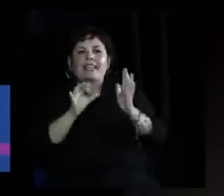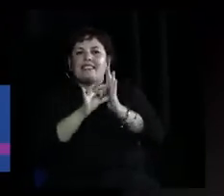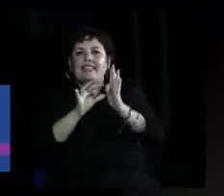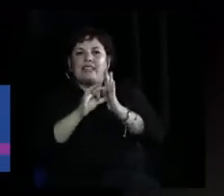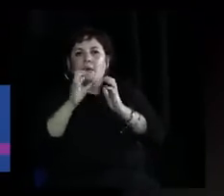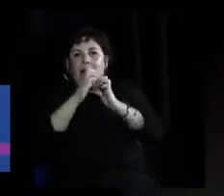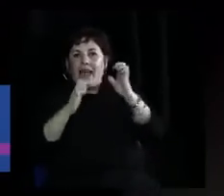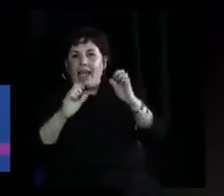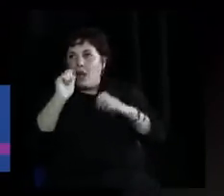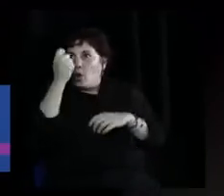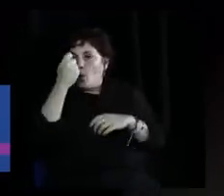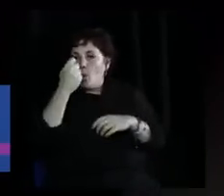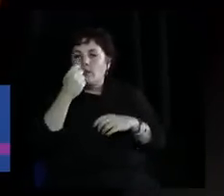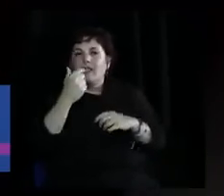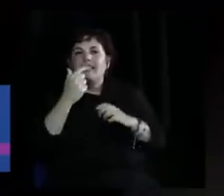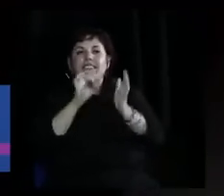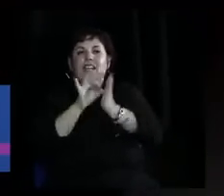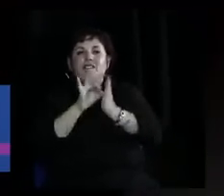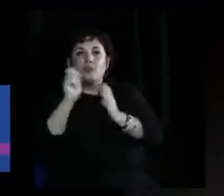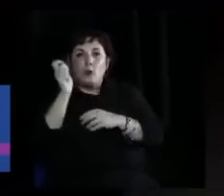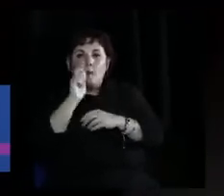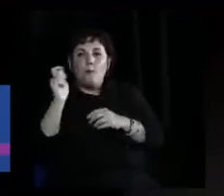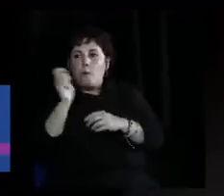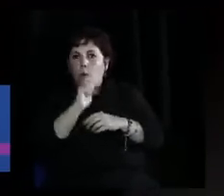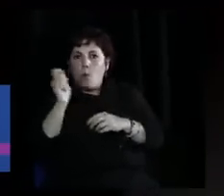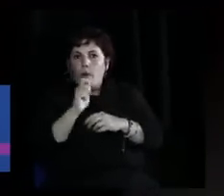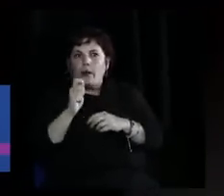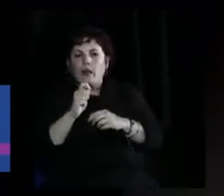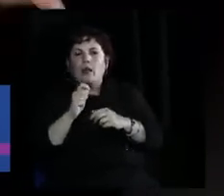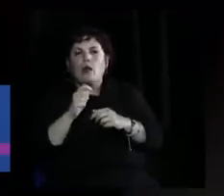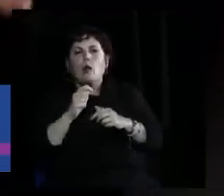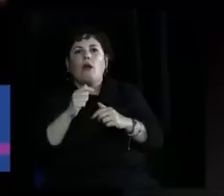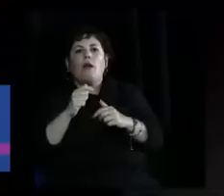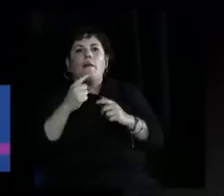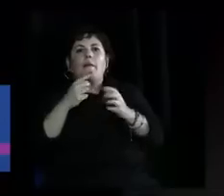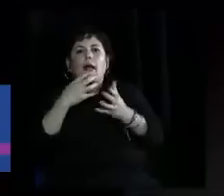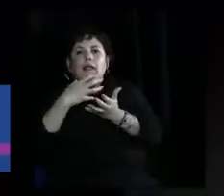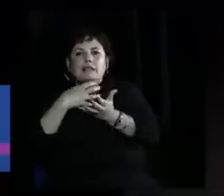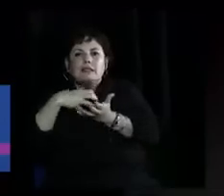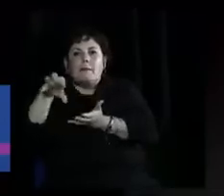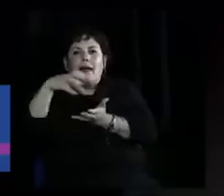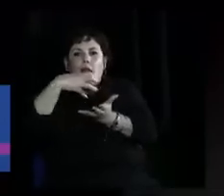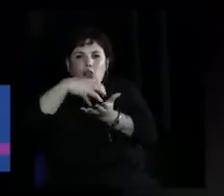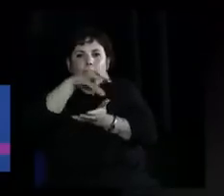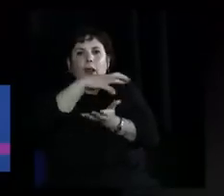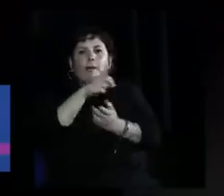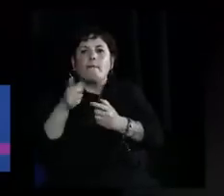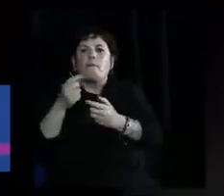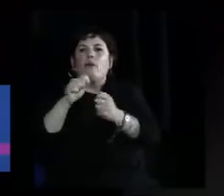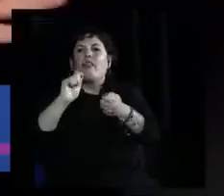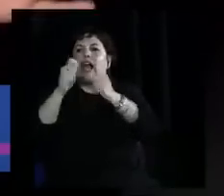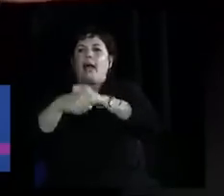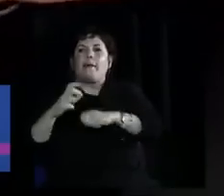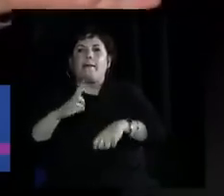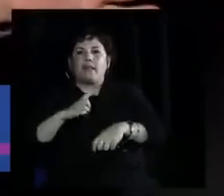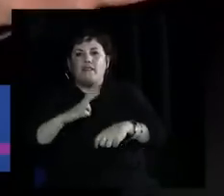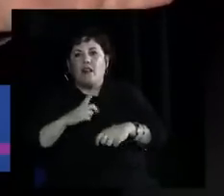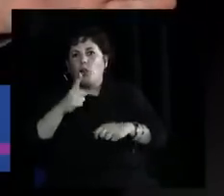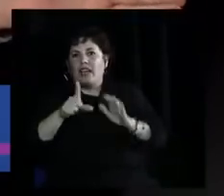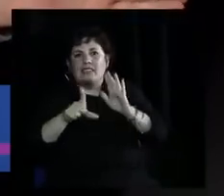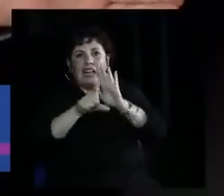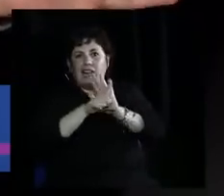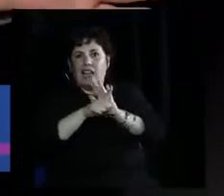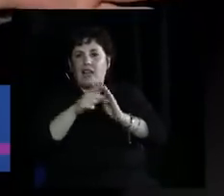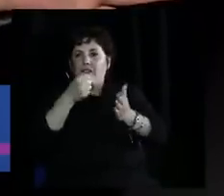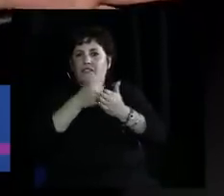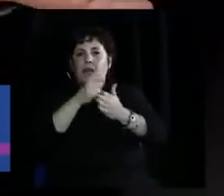eléctrico nacional, el servicio público, como forma que se prenda en unidades que se puedan privatizar. Esto no es ningún invento, es la ley de fines de los